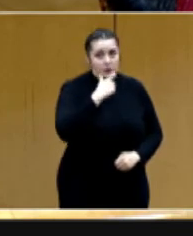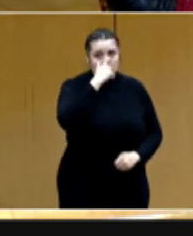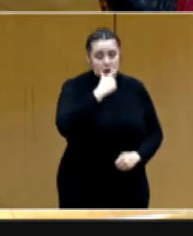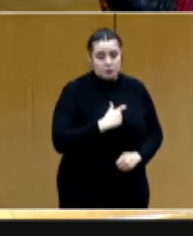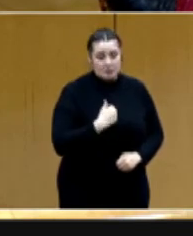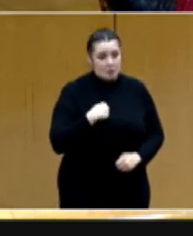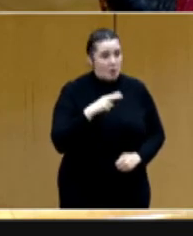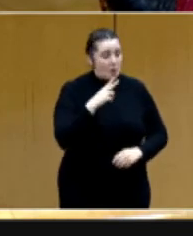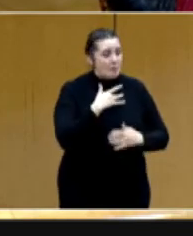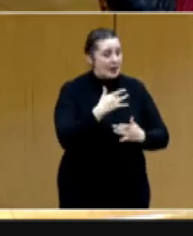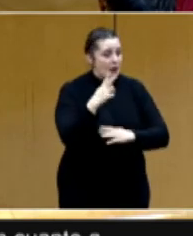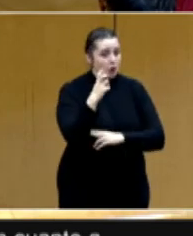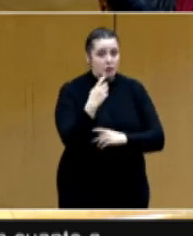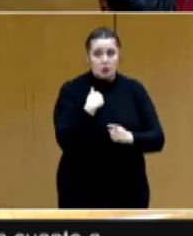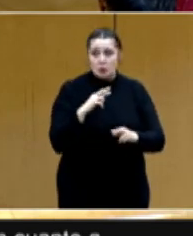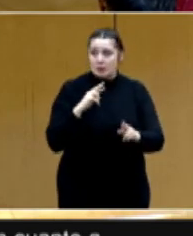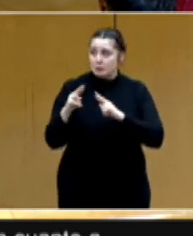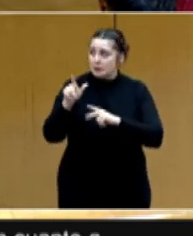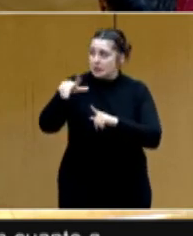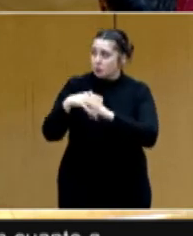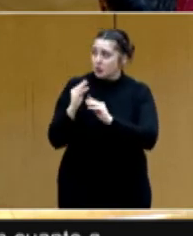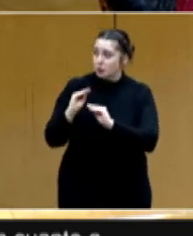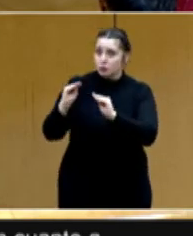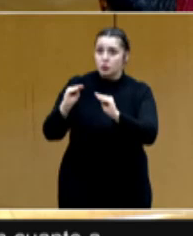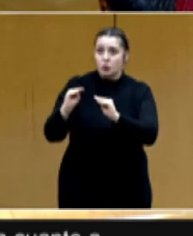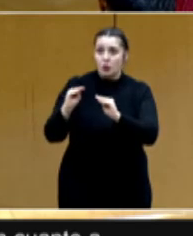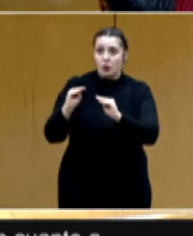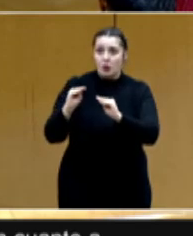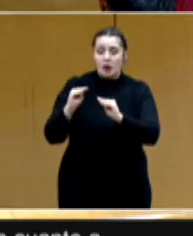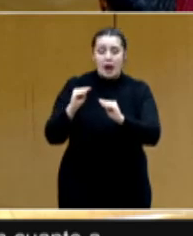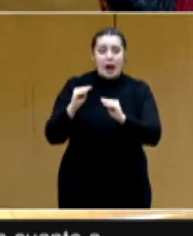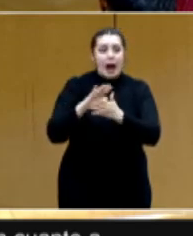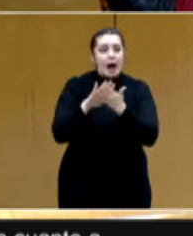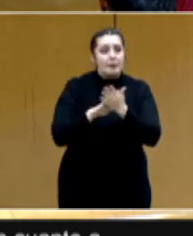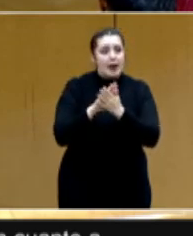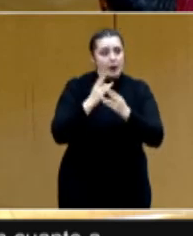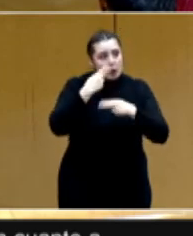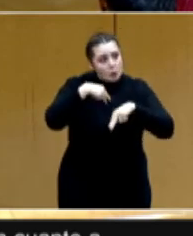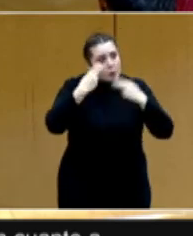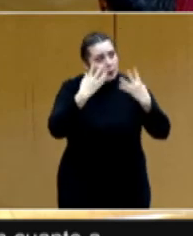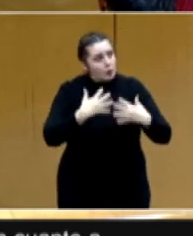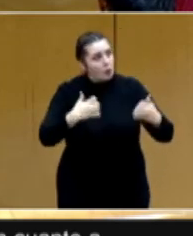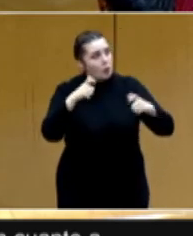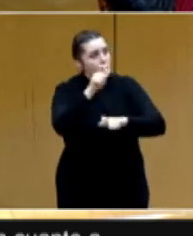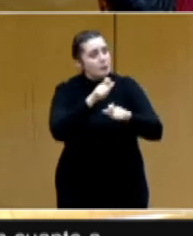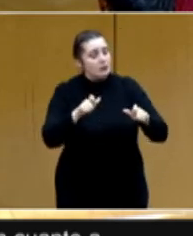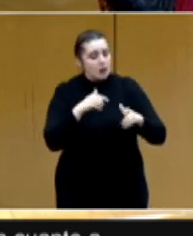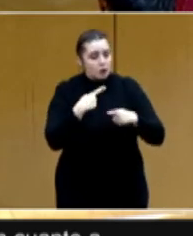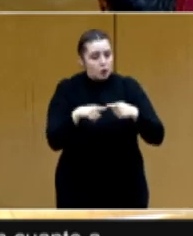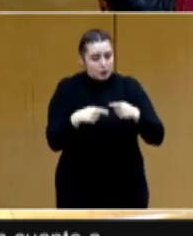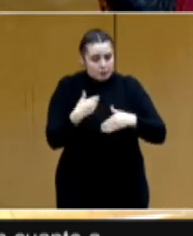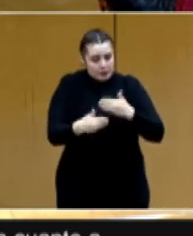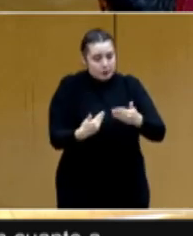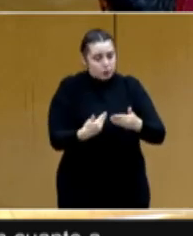José y yo no puedo hablar públicamente de actuaciones judiciales que están en curso y por lo tanto